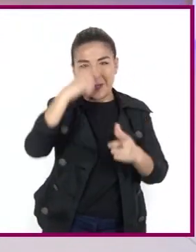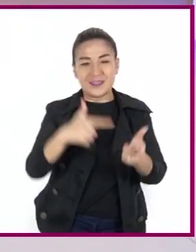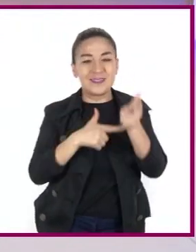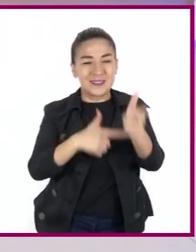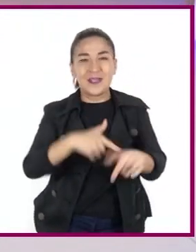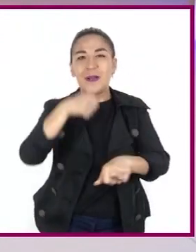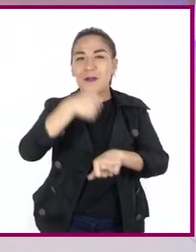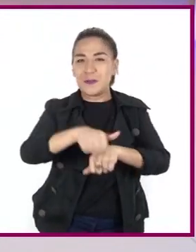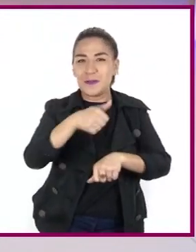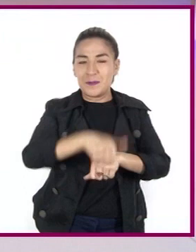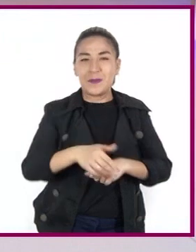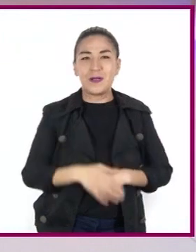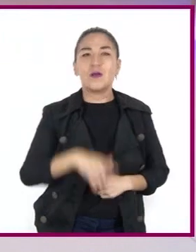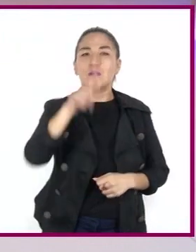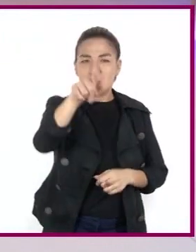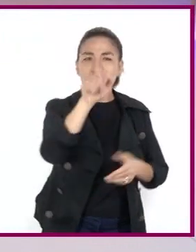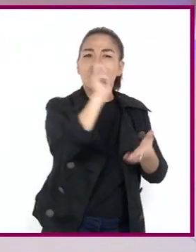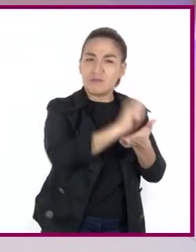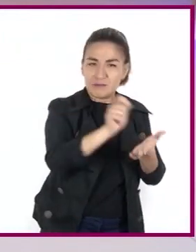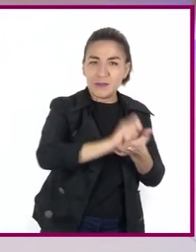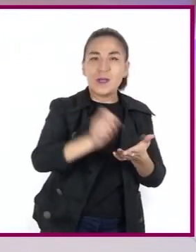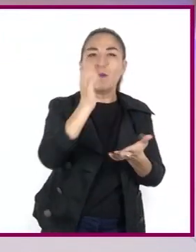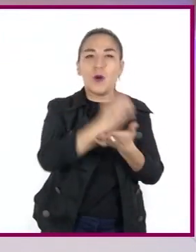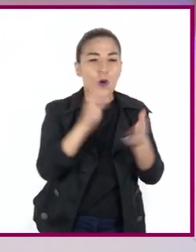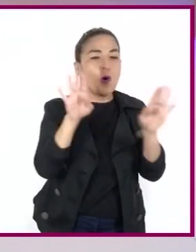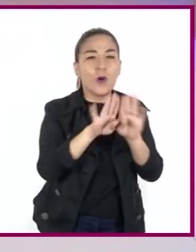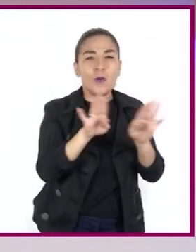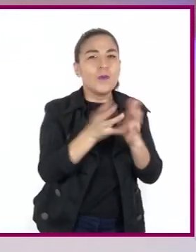numérica? Describan su procedimiento en su cuaderno.